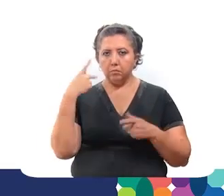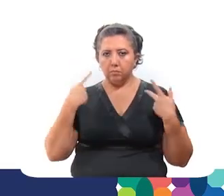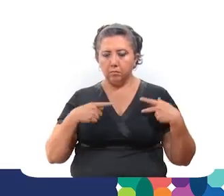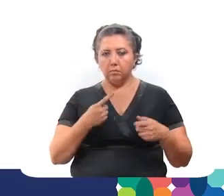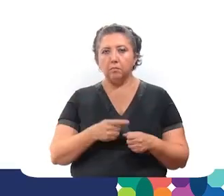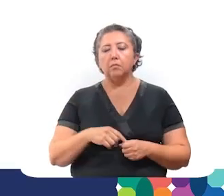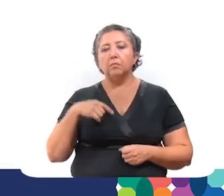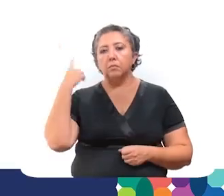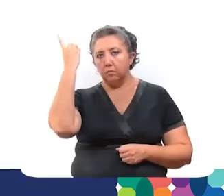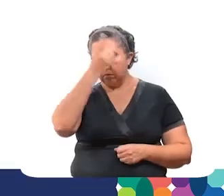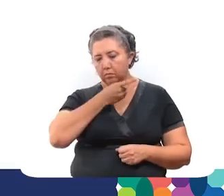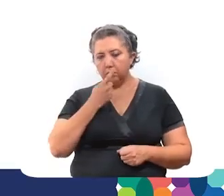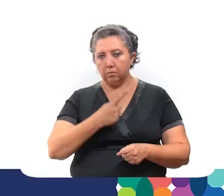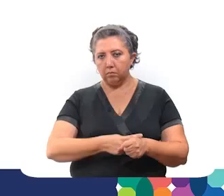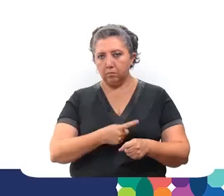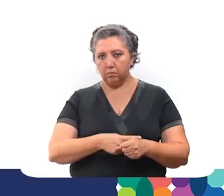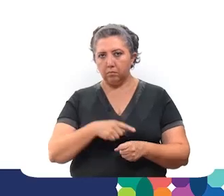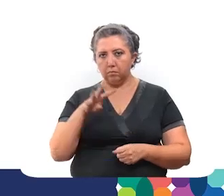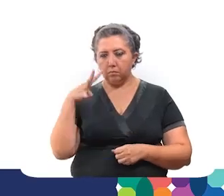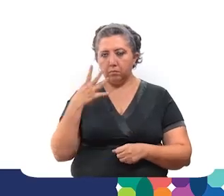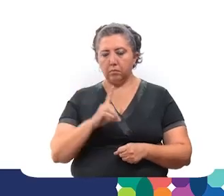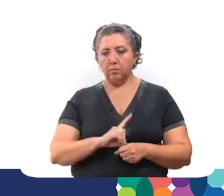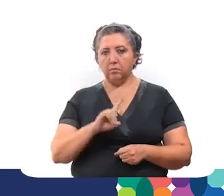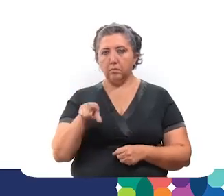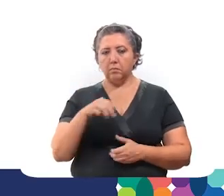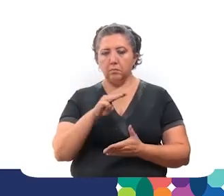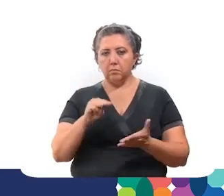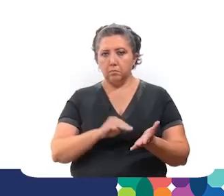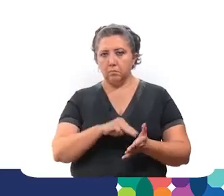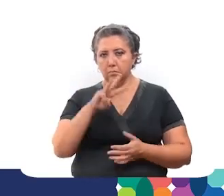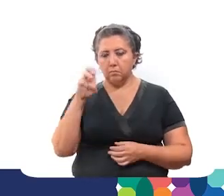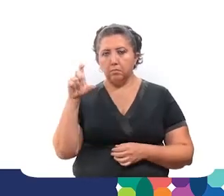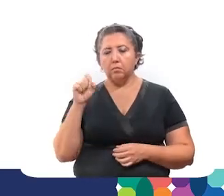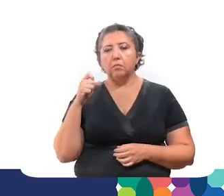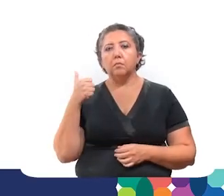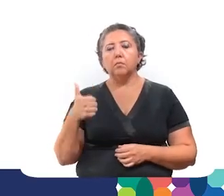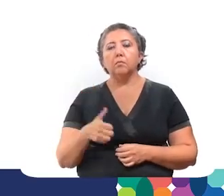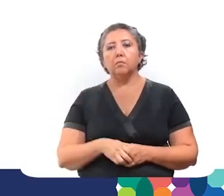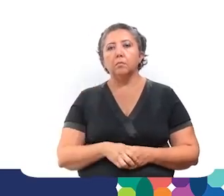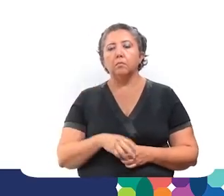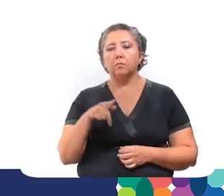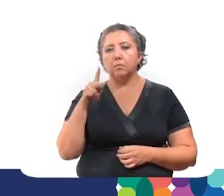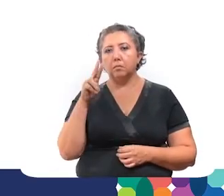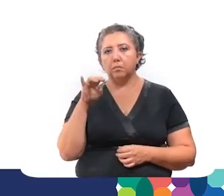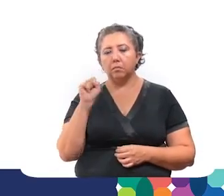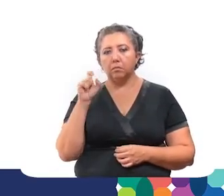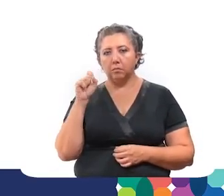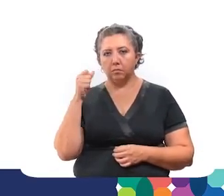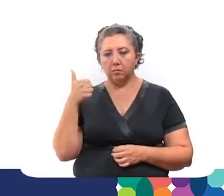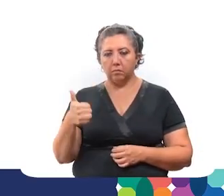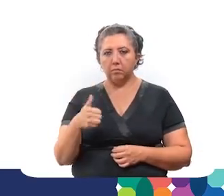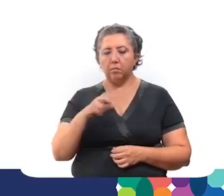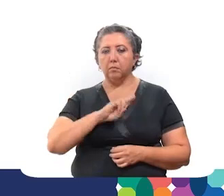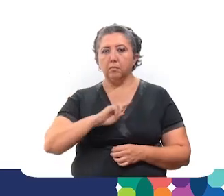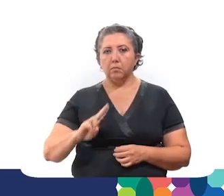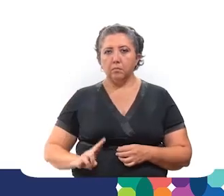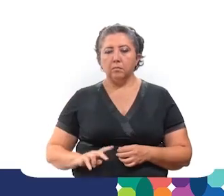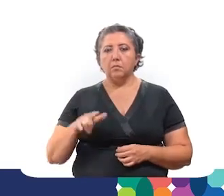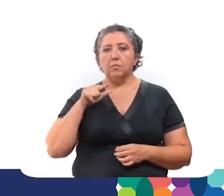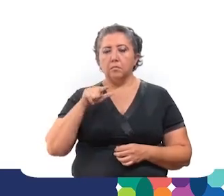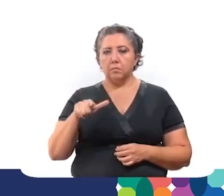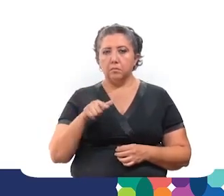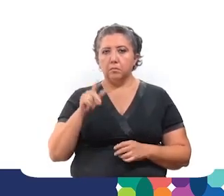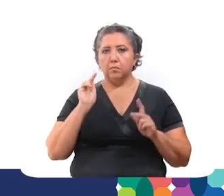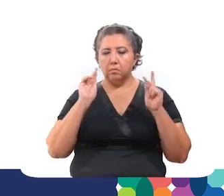número de diagnosticados en los últimos 14 días son Mérida con 326, Canacín 26, Humán